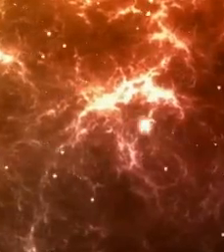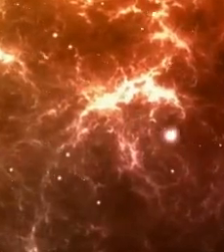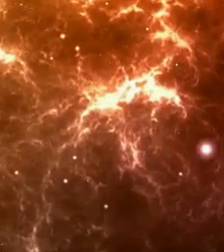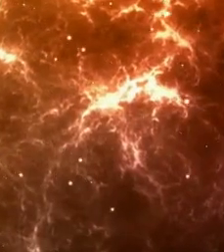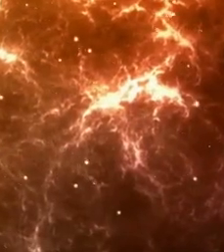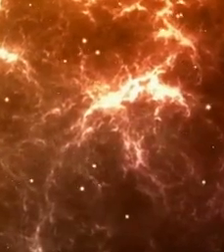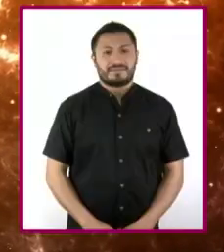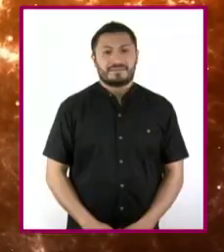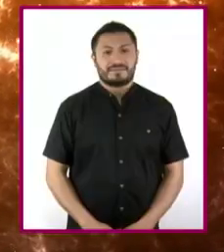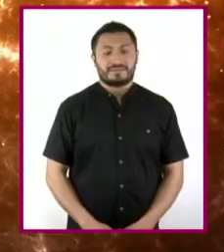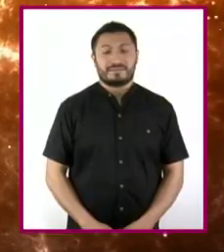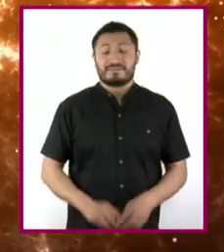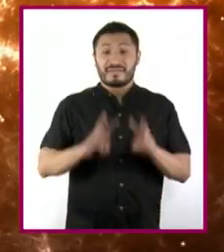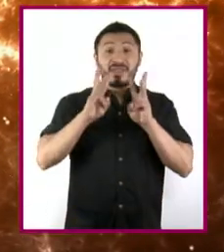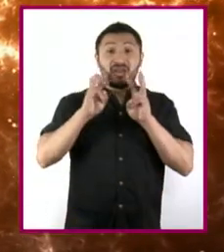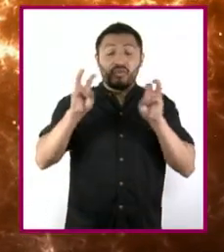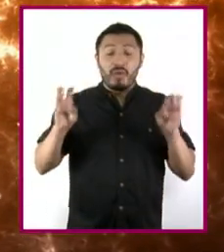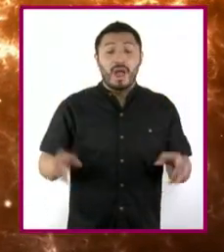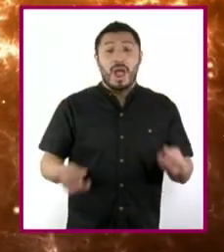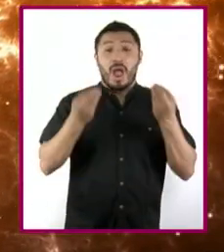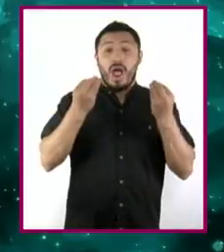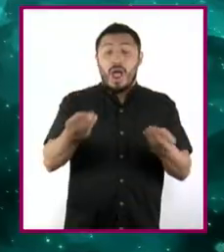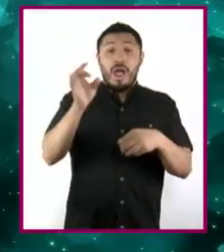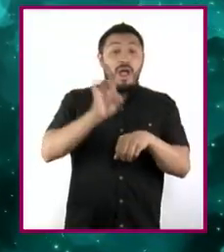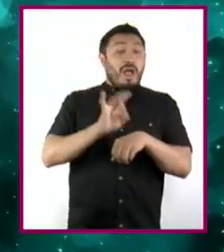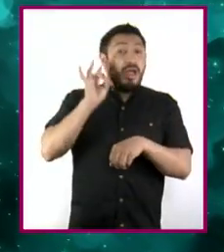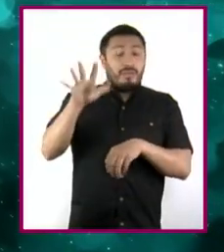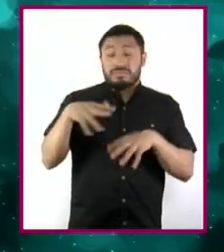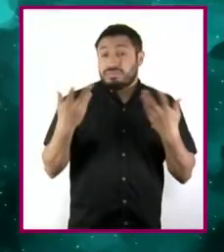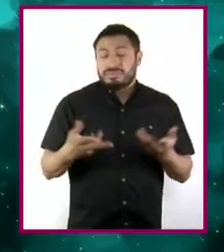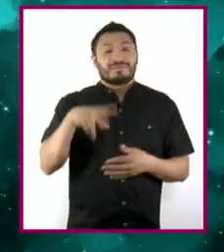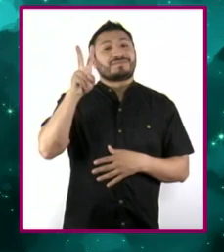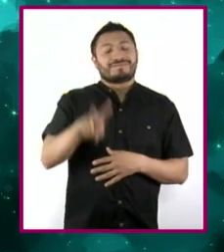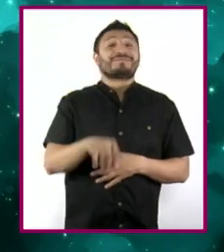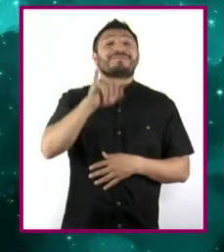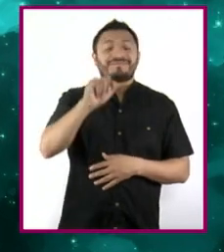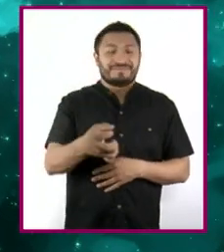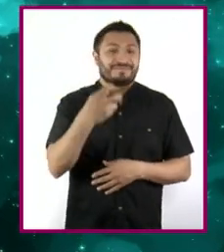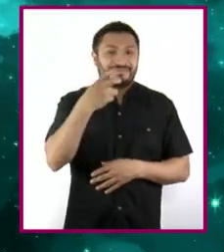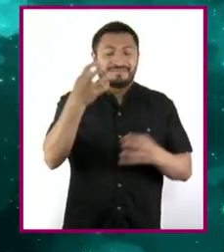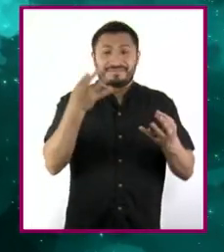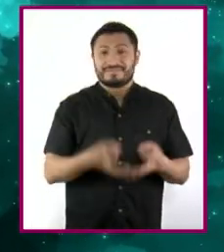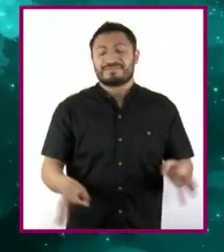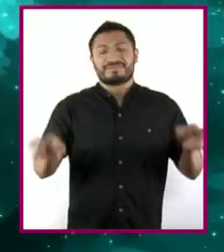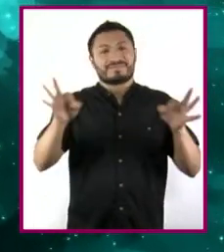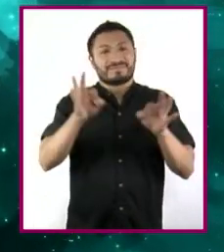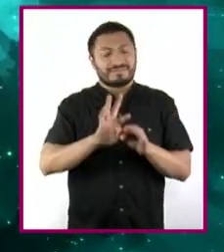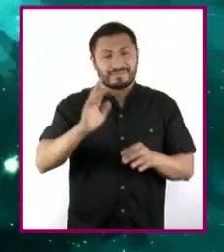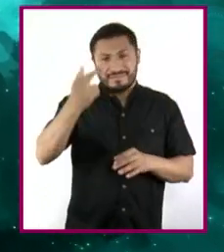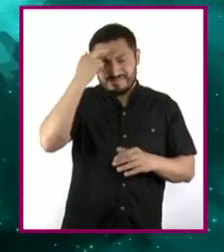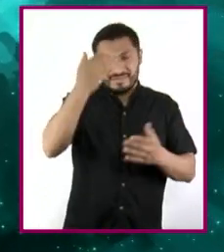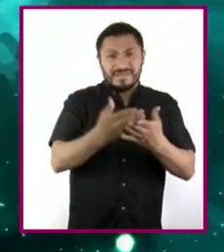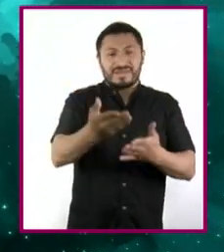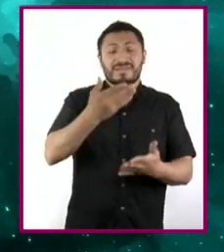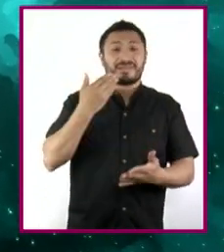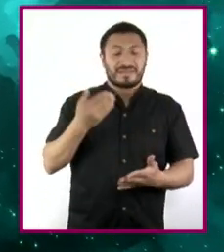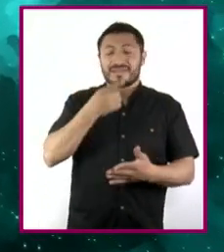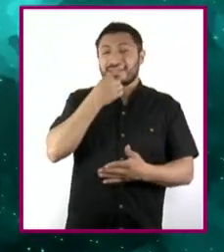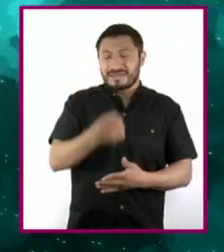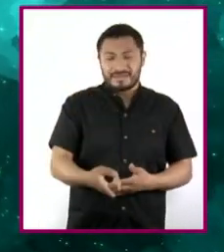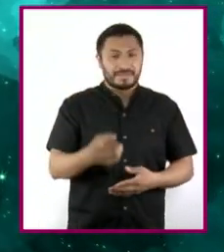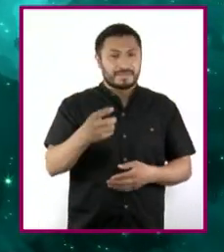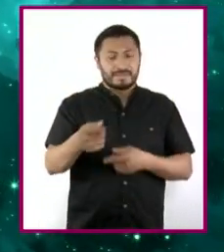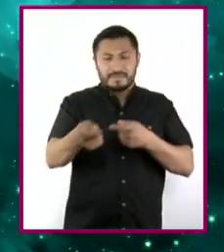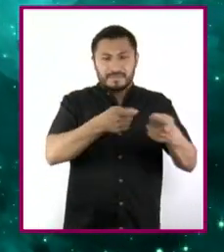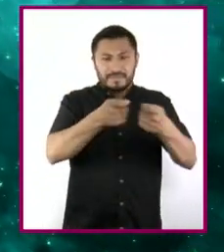¡Guau! Se han enviado muchísimos, Axel. ¡Vaya que sí! Por eso es importante considerar lo que mencionamos en el reportaje, la